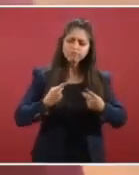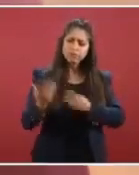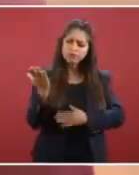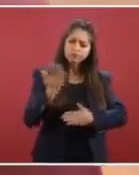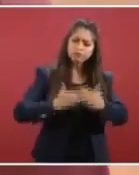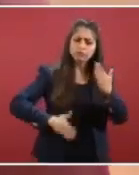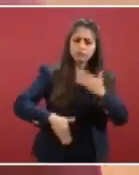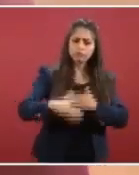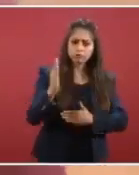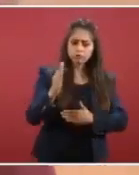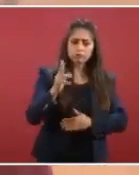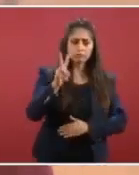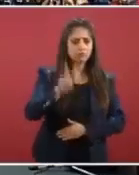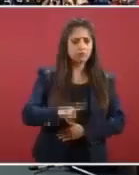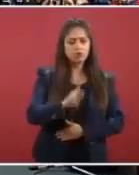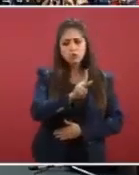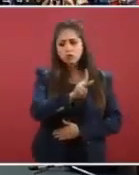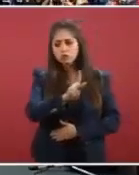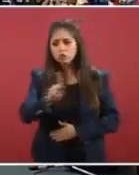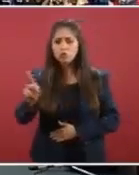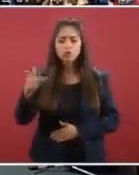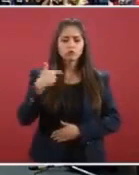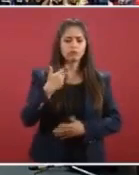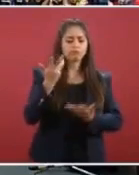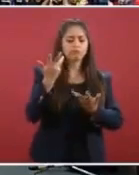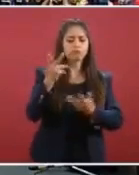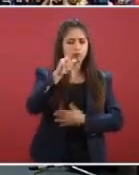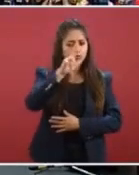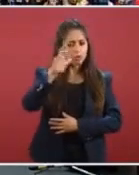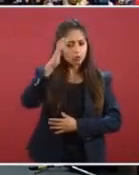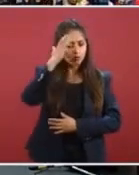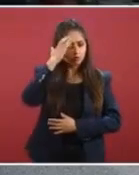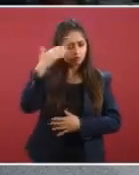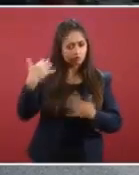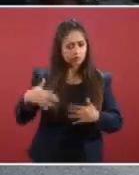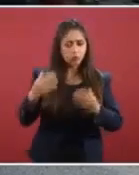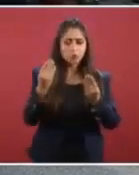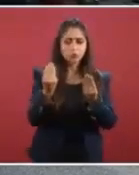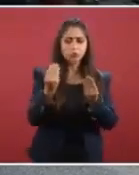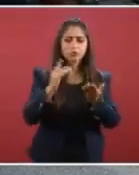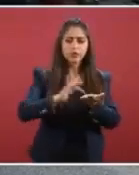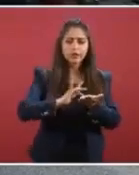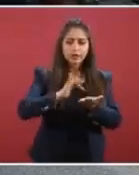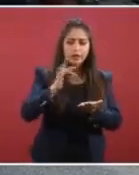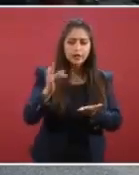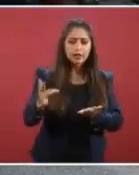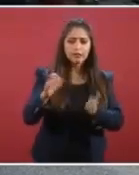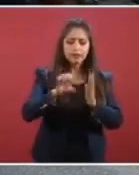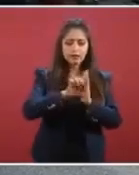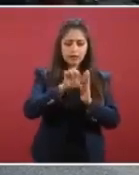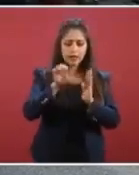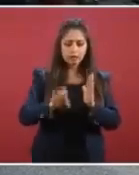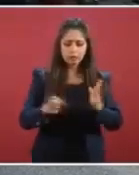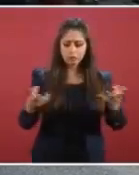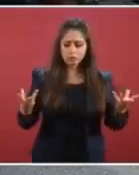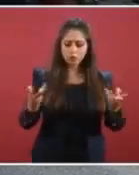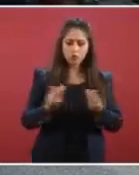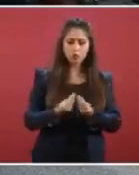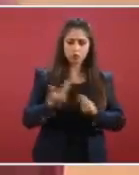verdad es que yo los admiro a todos y cada uno de ustedes. Muchas gracias por ser un ejemplo para nosotros los